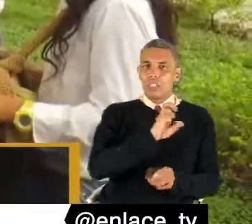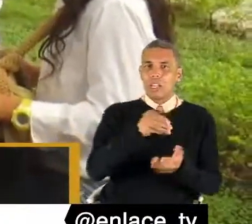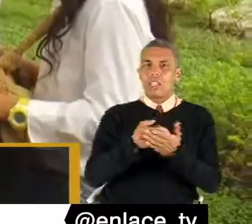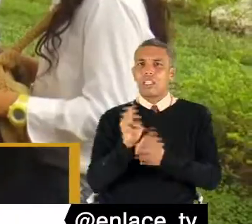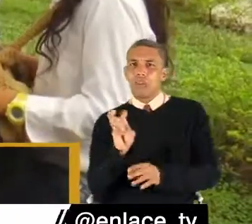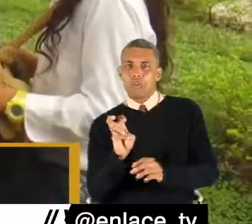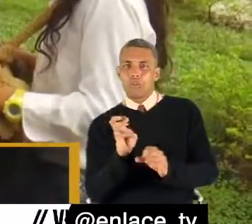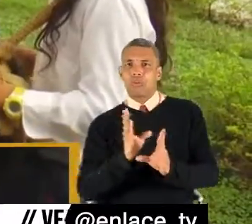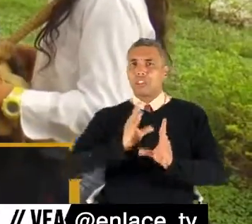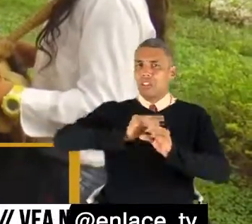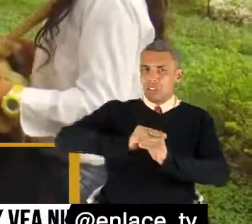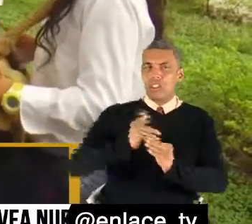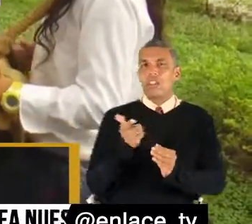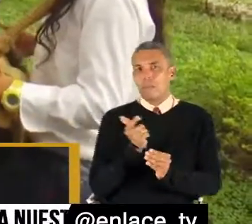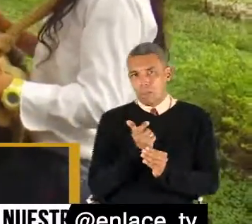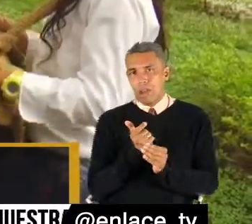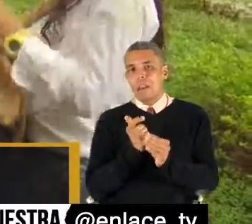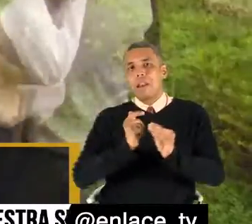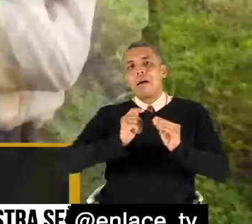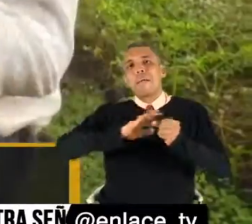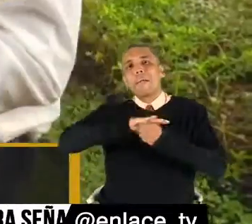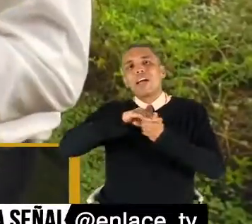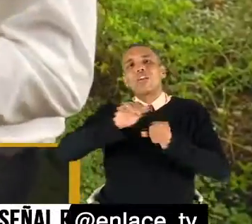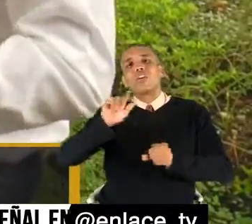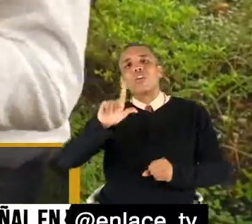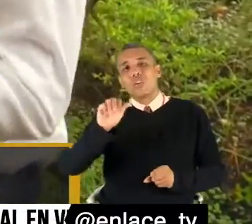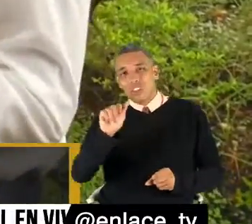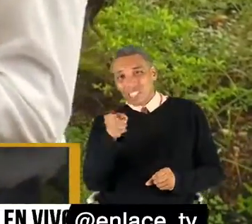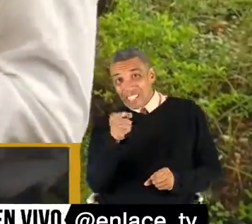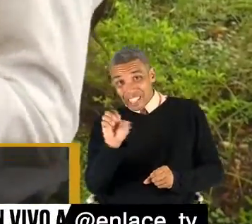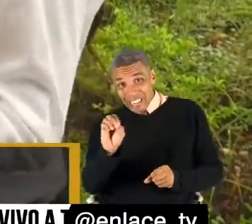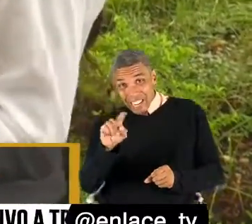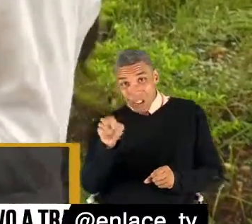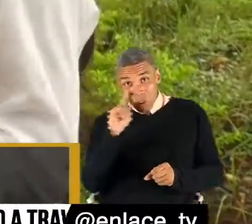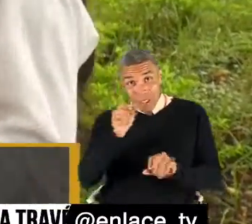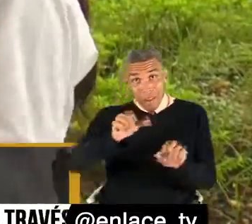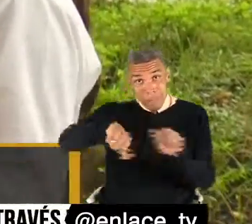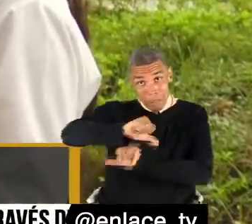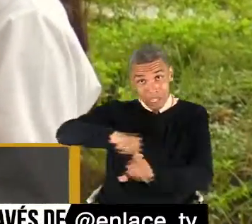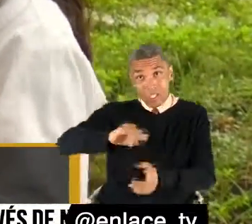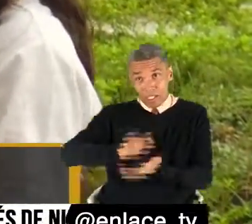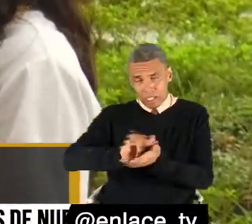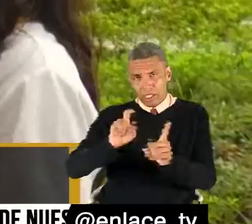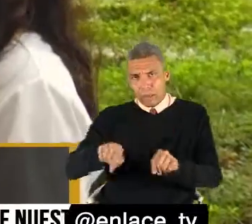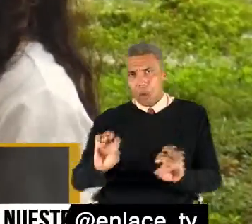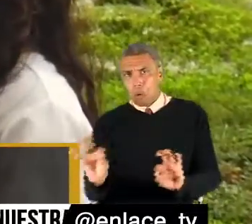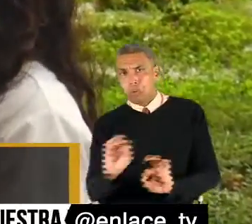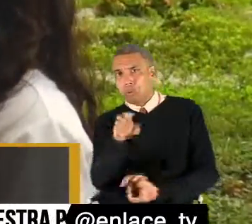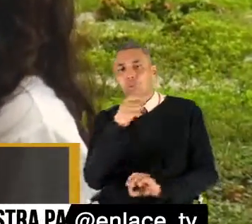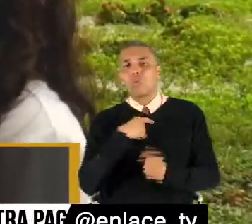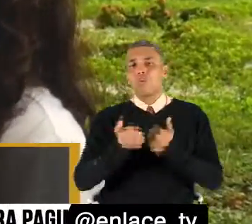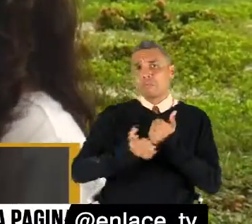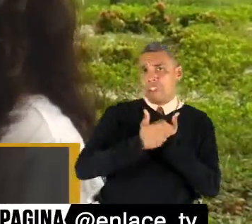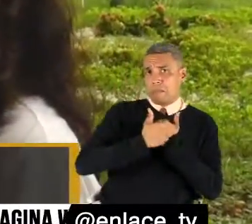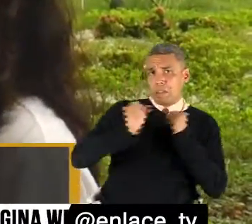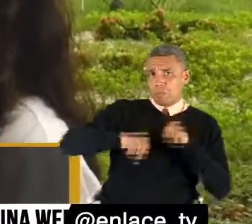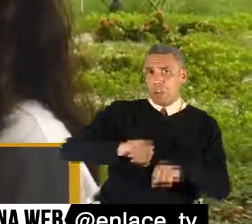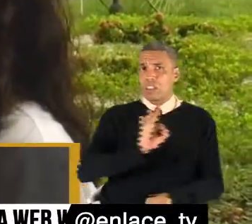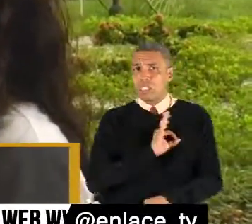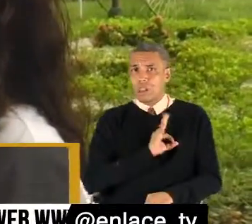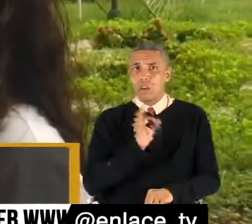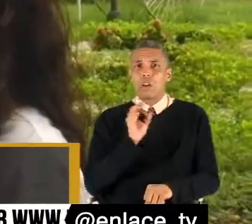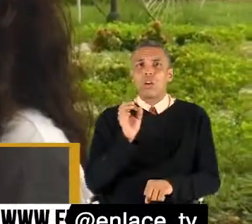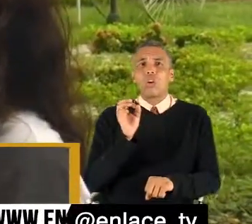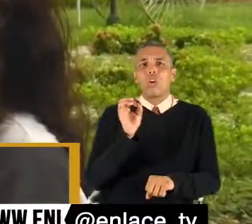en el Parque del Barrio Los Lagos. De otra parte, este proceso también se desarrolla en el Colegio Camilo Torres con prácticas los sábados de 8